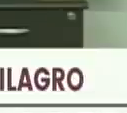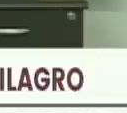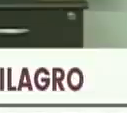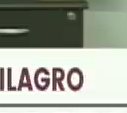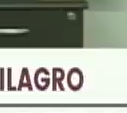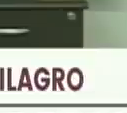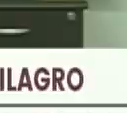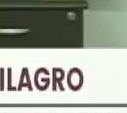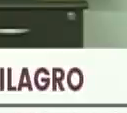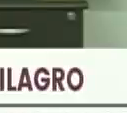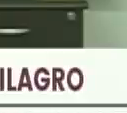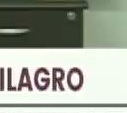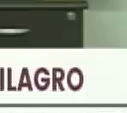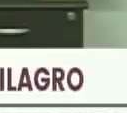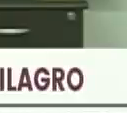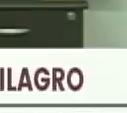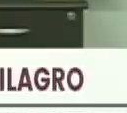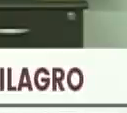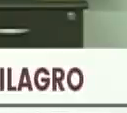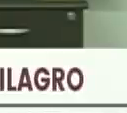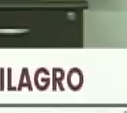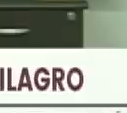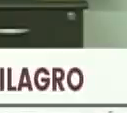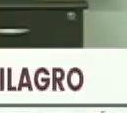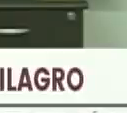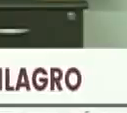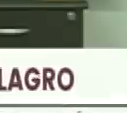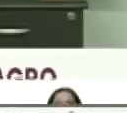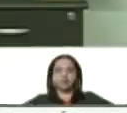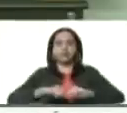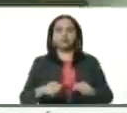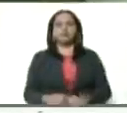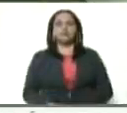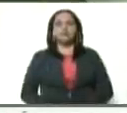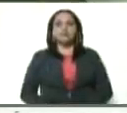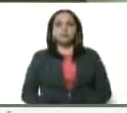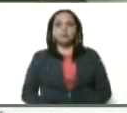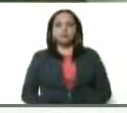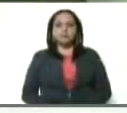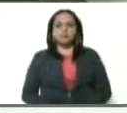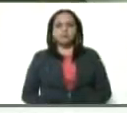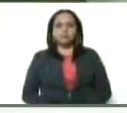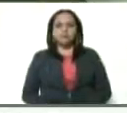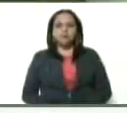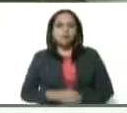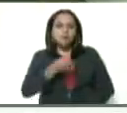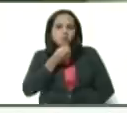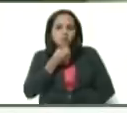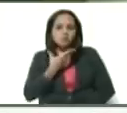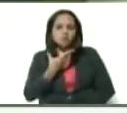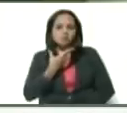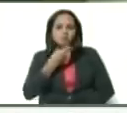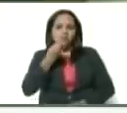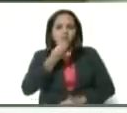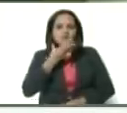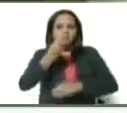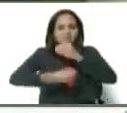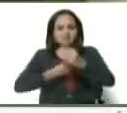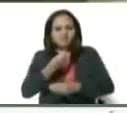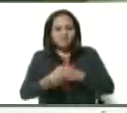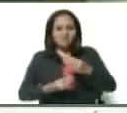Juan Gabriel. Es conmovedora la serie. Es conmovedora, muy bien producida, muy bien